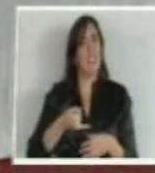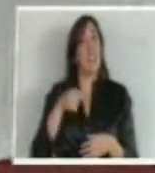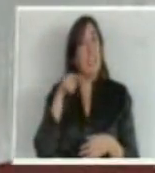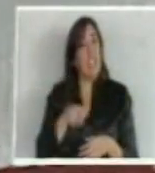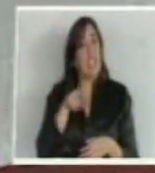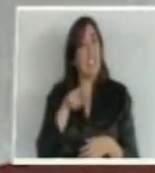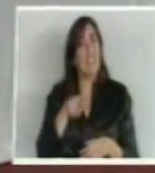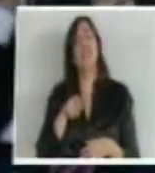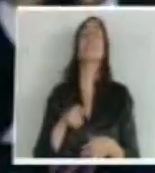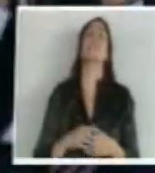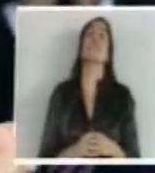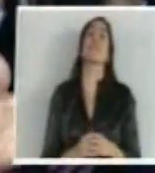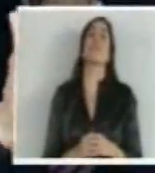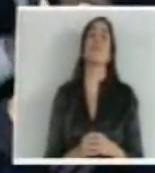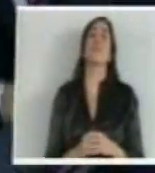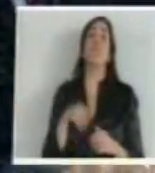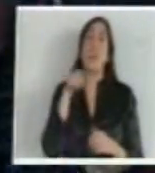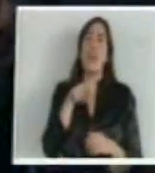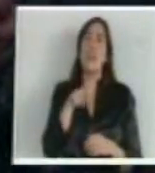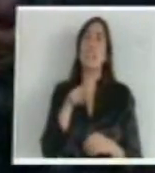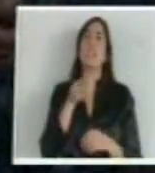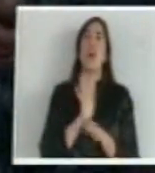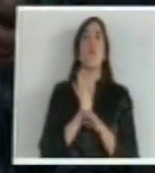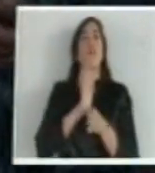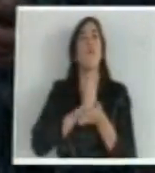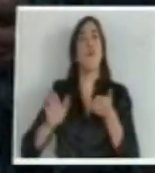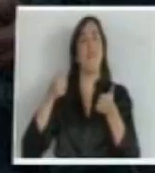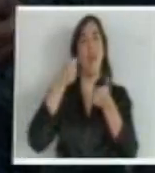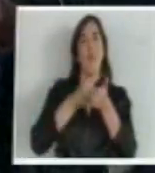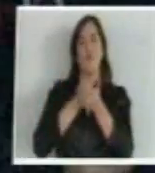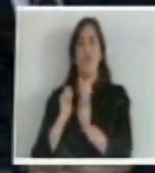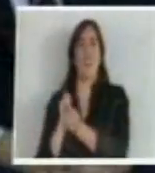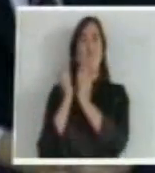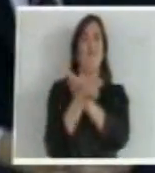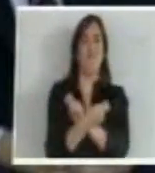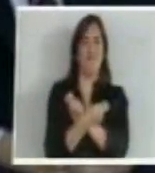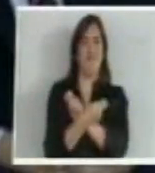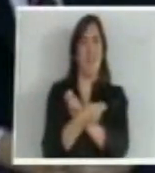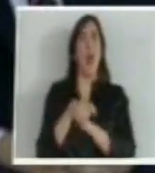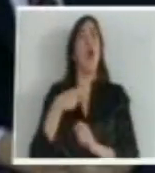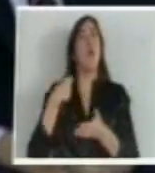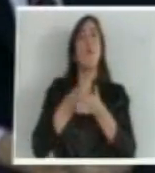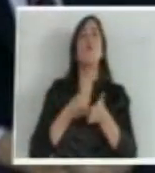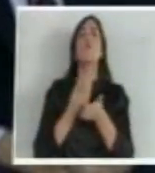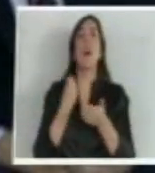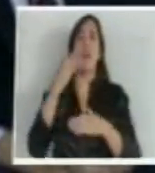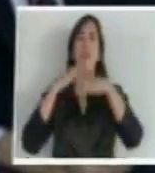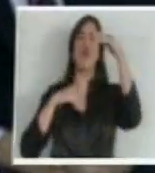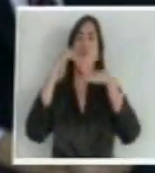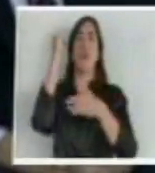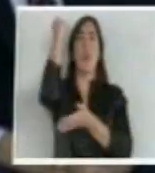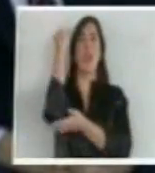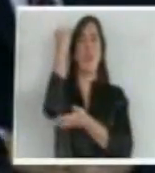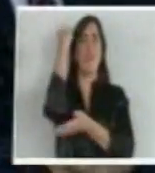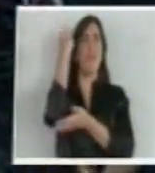Estas son las nuevas luchas, las luchas por reconstruir una economía